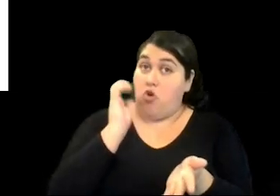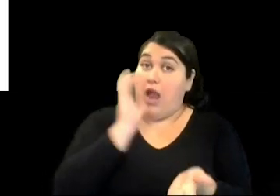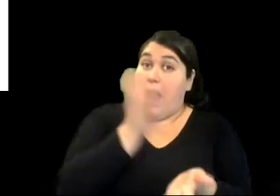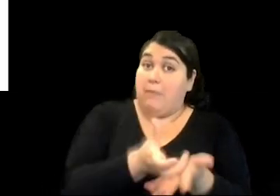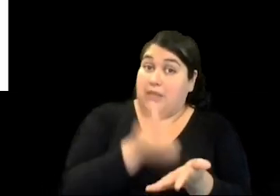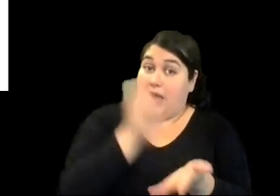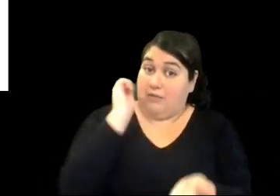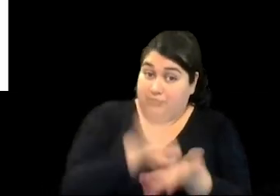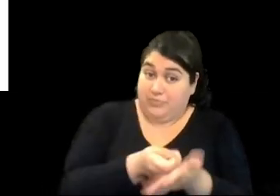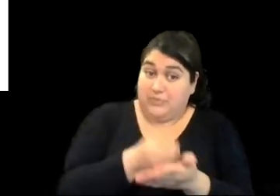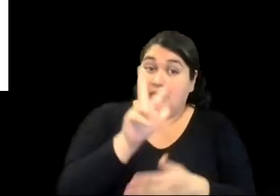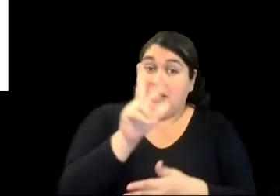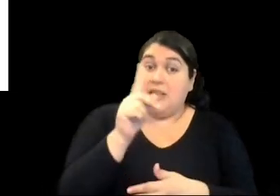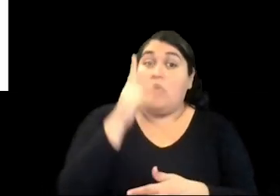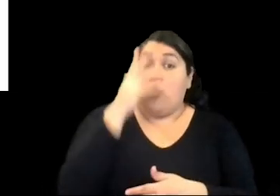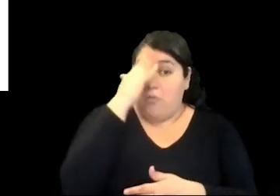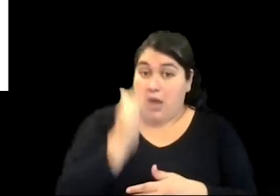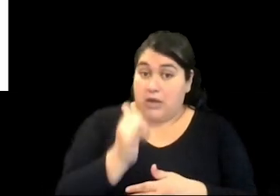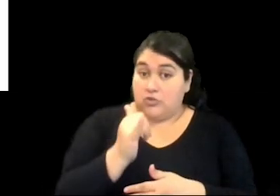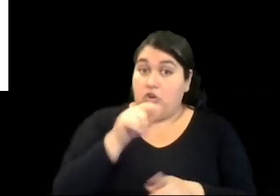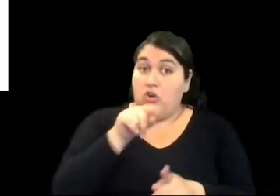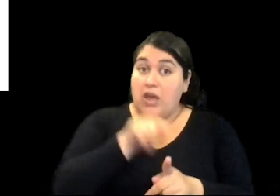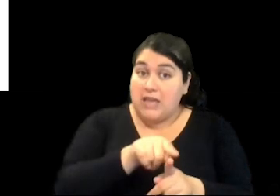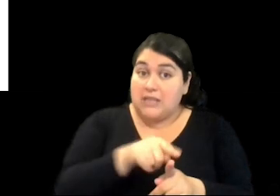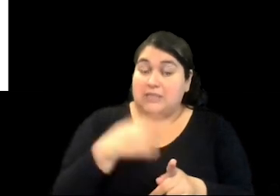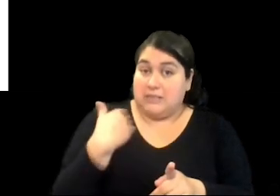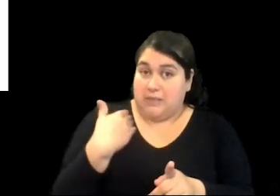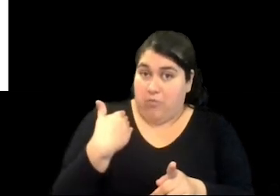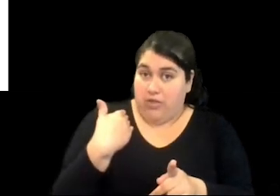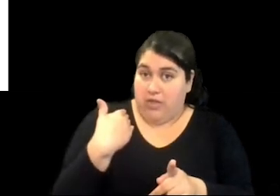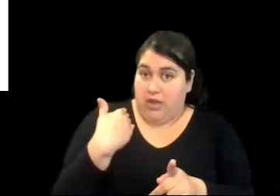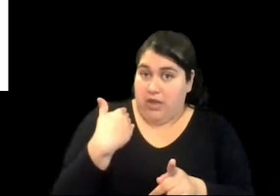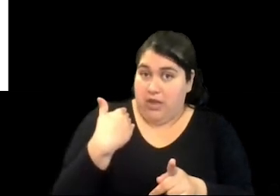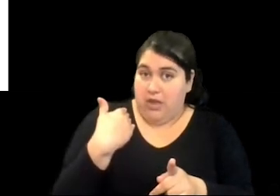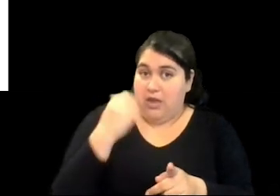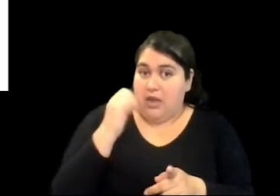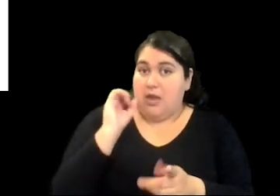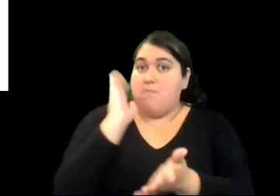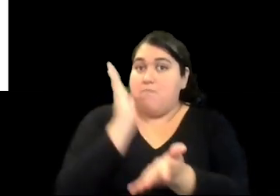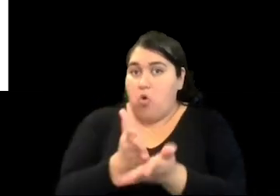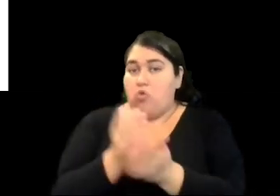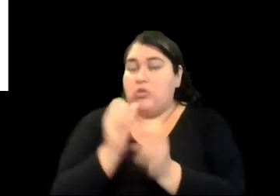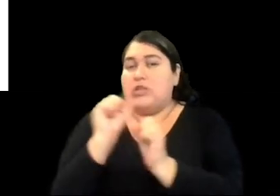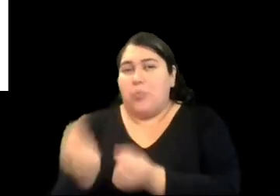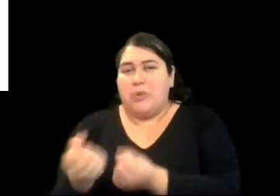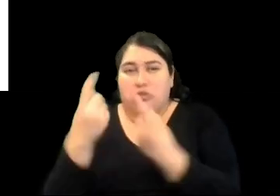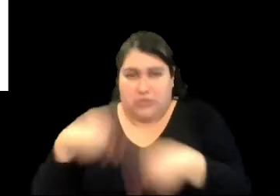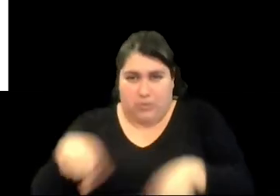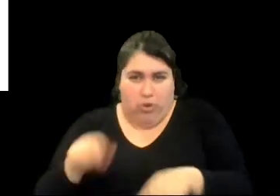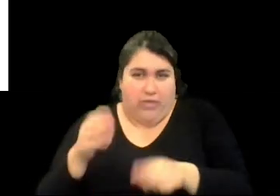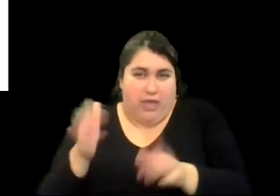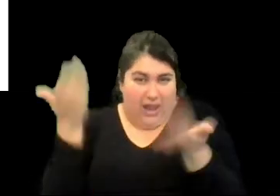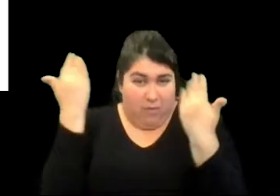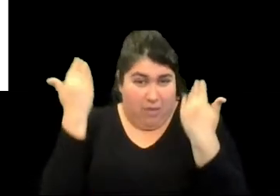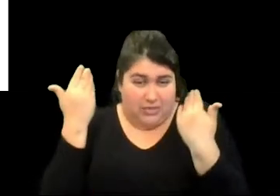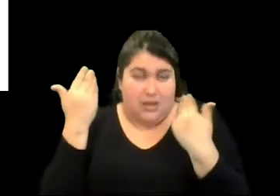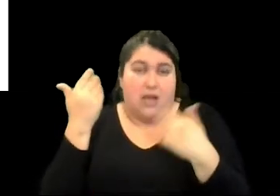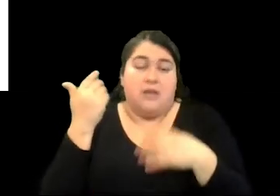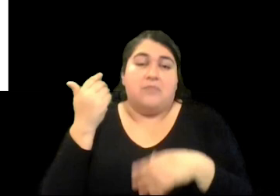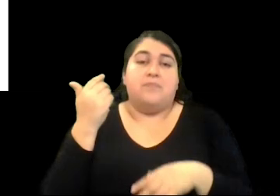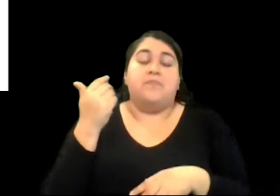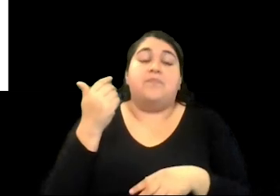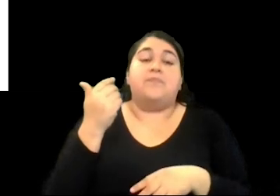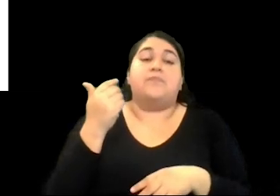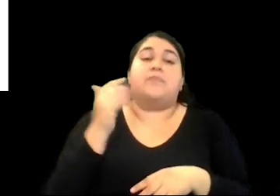del 3, esa Con obligación goza de compensaciones, condonación. con Ah, compensaciones. bueno, bueno, acá